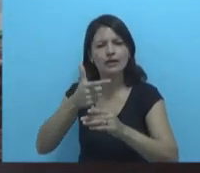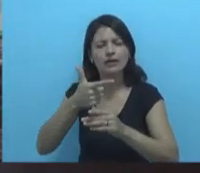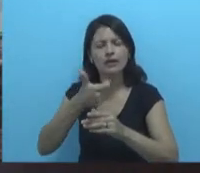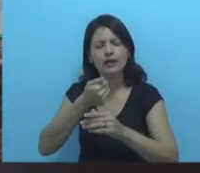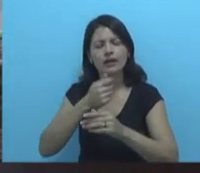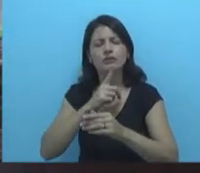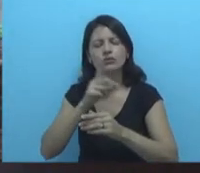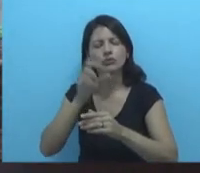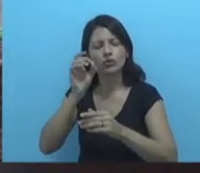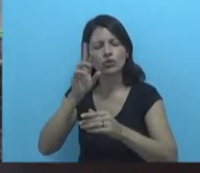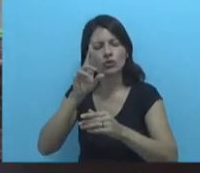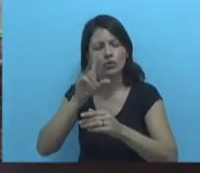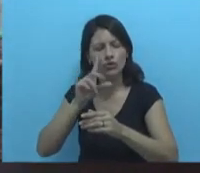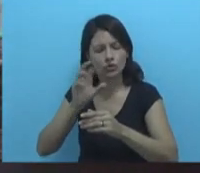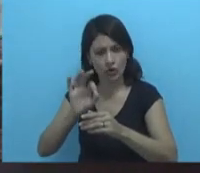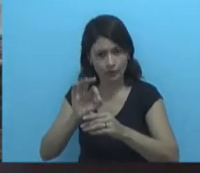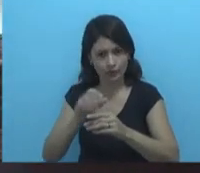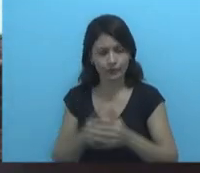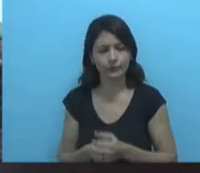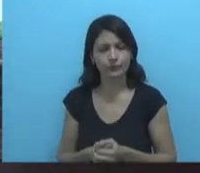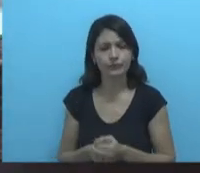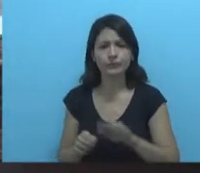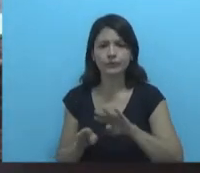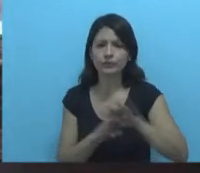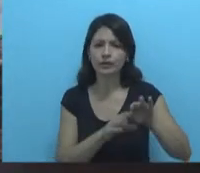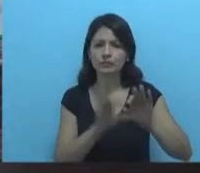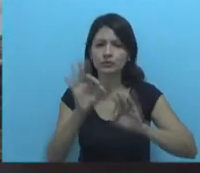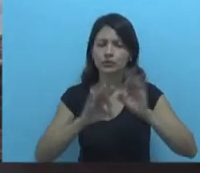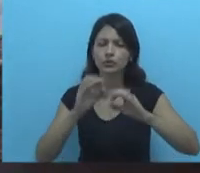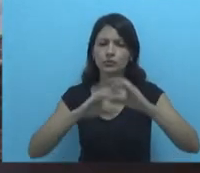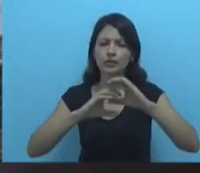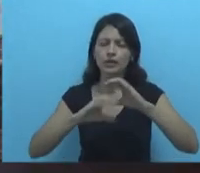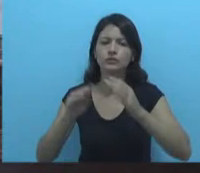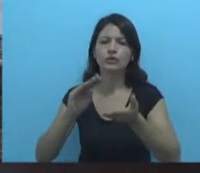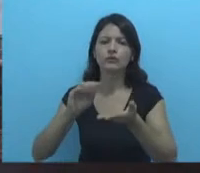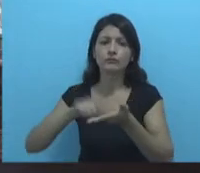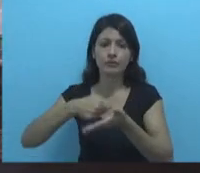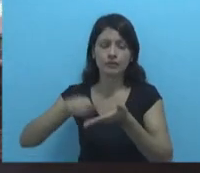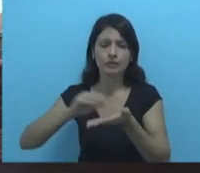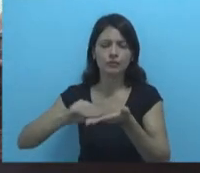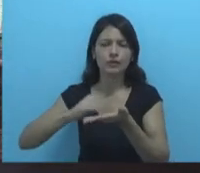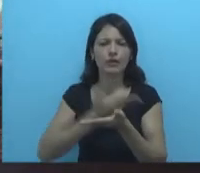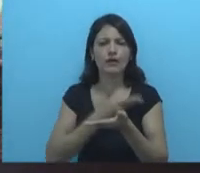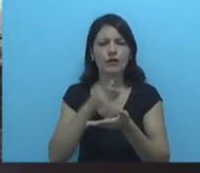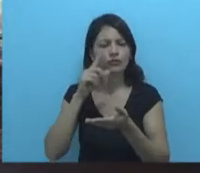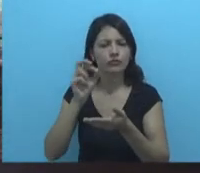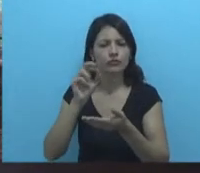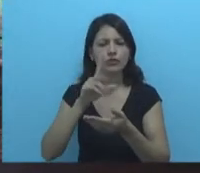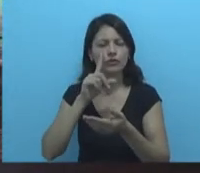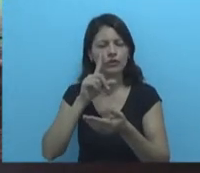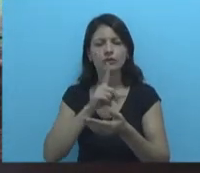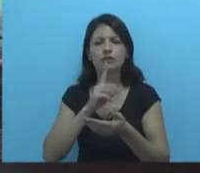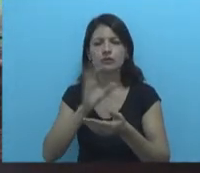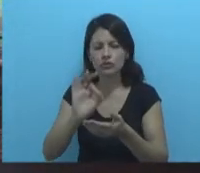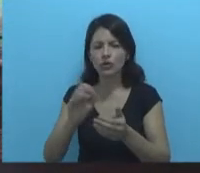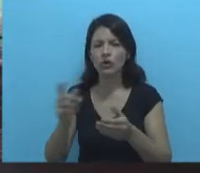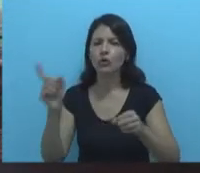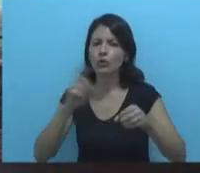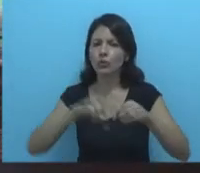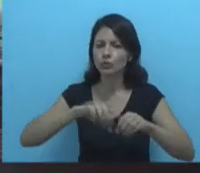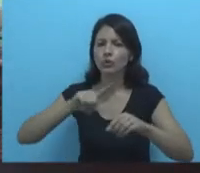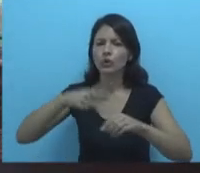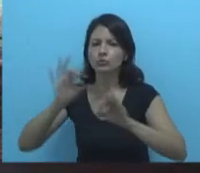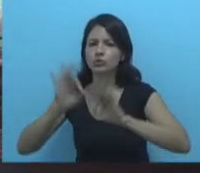Proyecto de declaración 43.328, diputada Florito, que lleva adjuntos los proyectos de